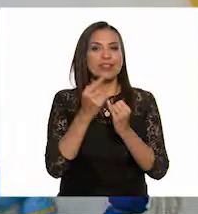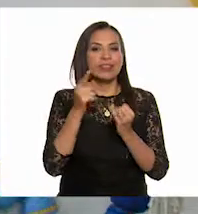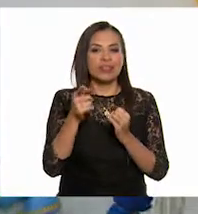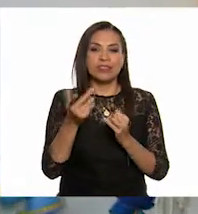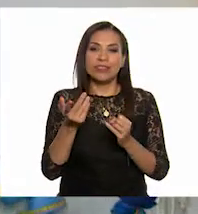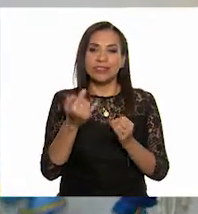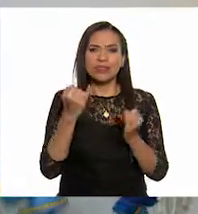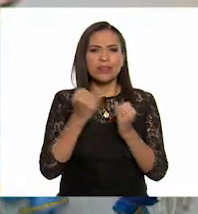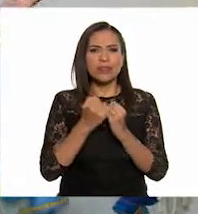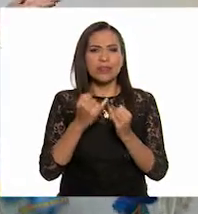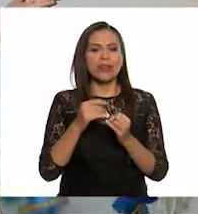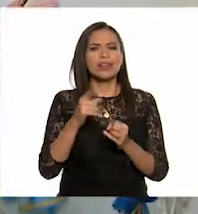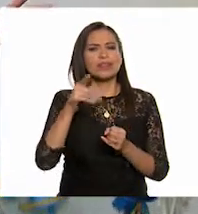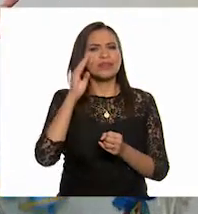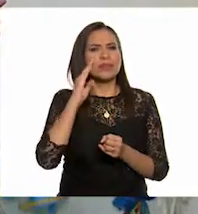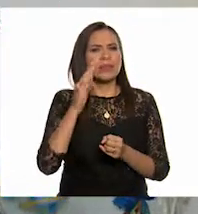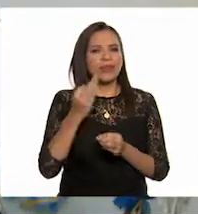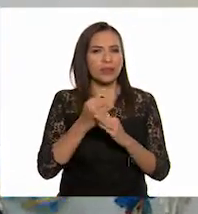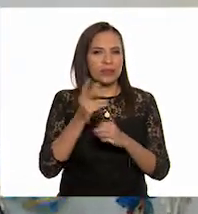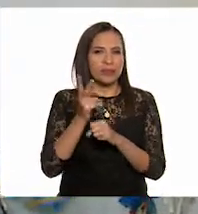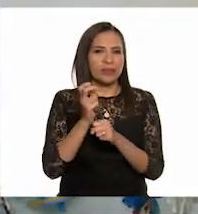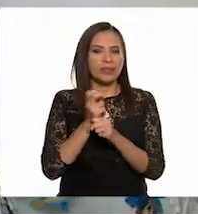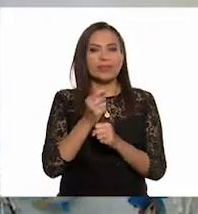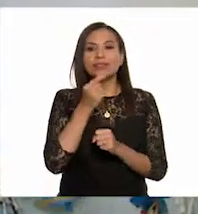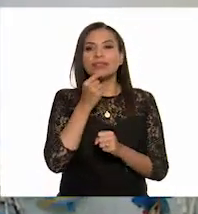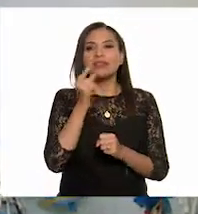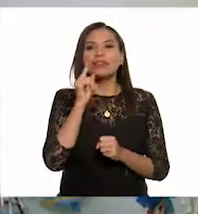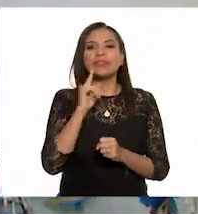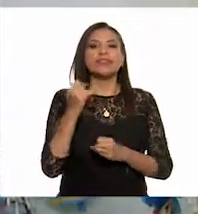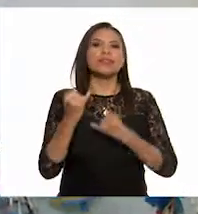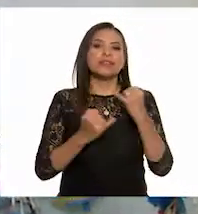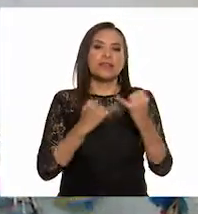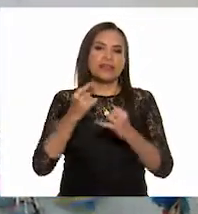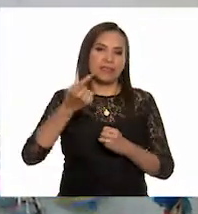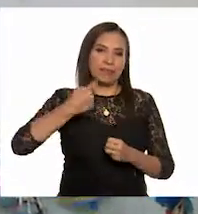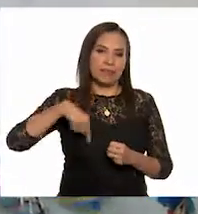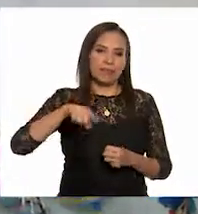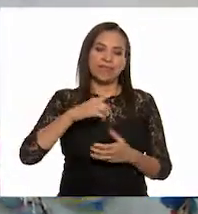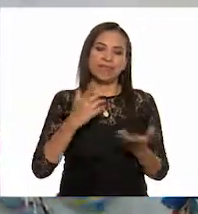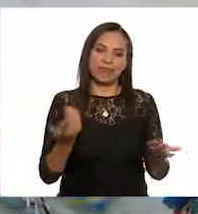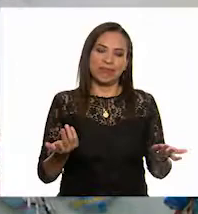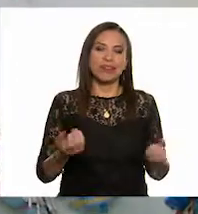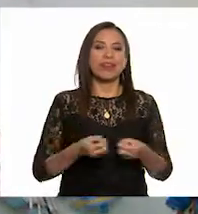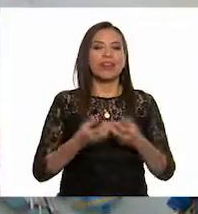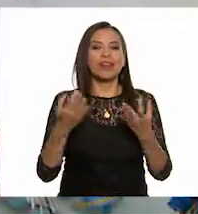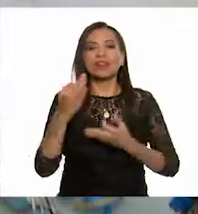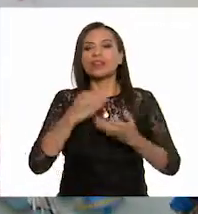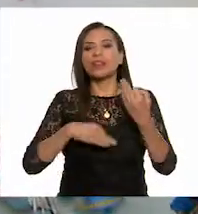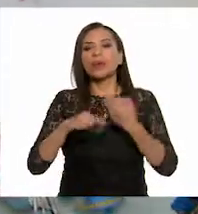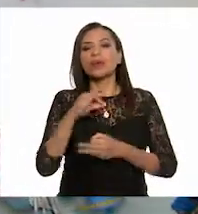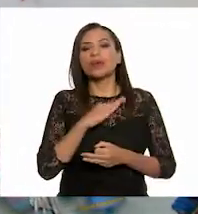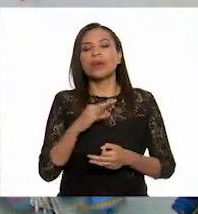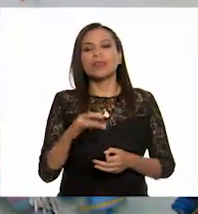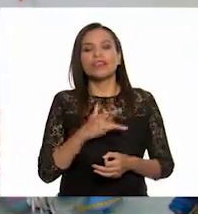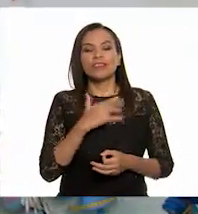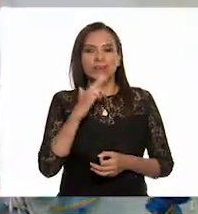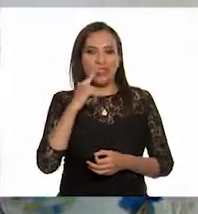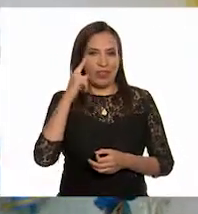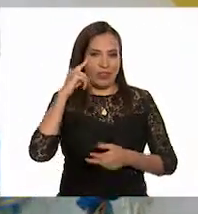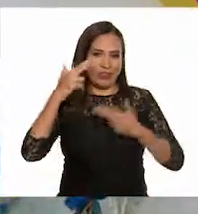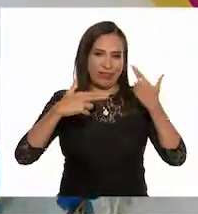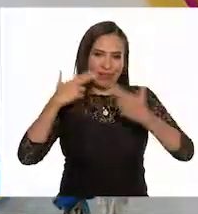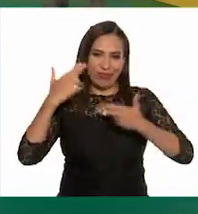hija. Y además también, ¿qué te parece si invitamos a las niñas y a los niños a que jueguen con nosotros? ¡Claro! Así todas y todos podremos estar de mejor